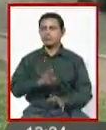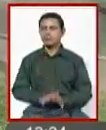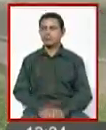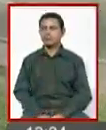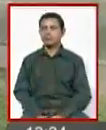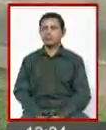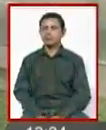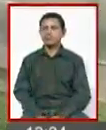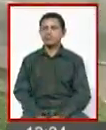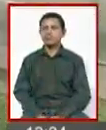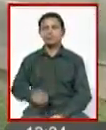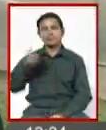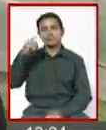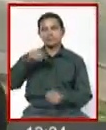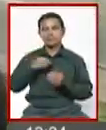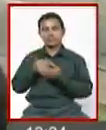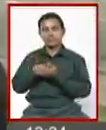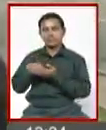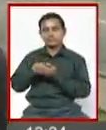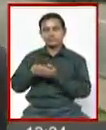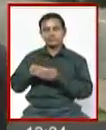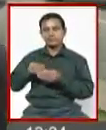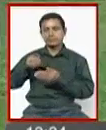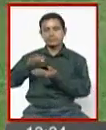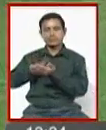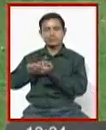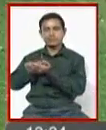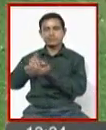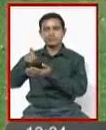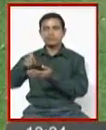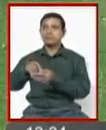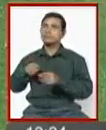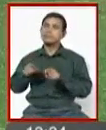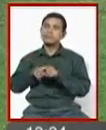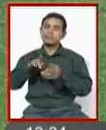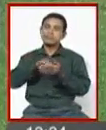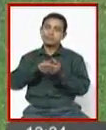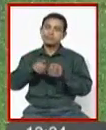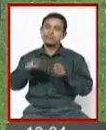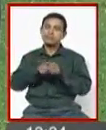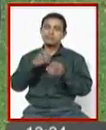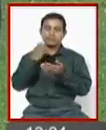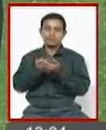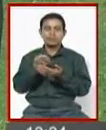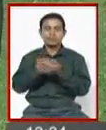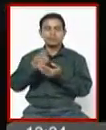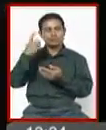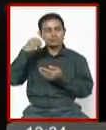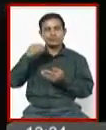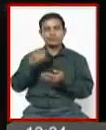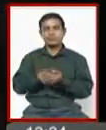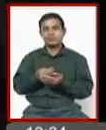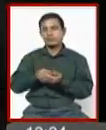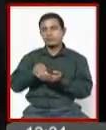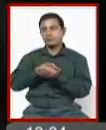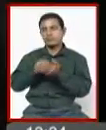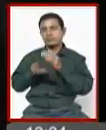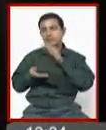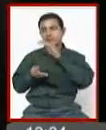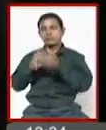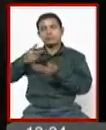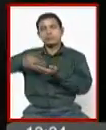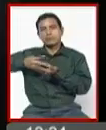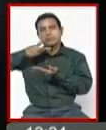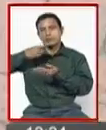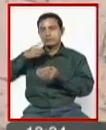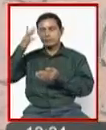Sería para comprarme eso medicamentos necesita recursos económicos para comprarse tónicos pues